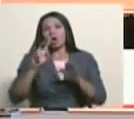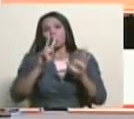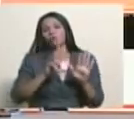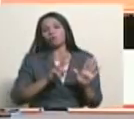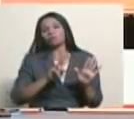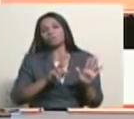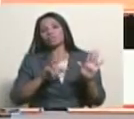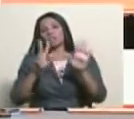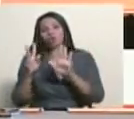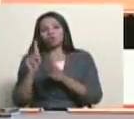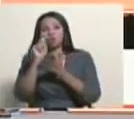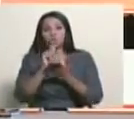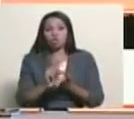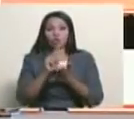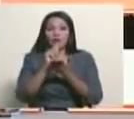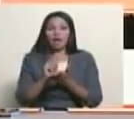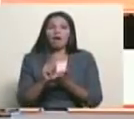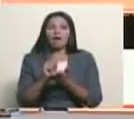de oro.